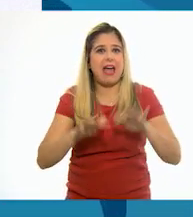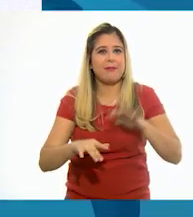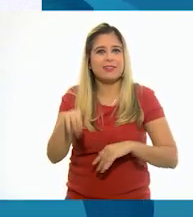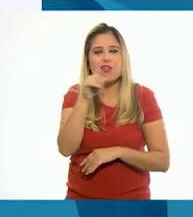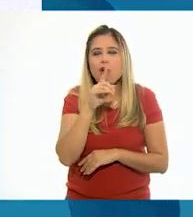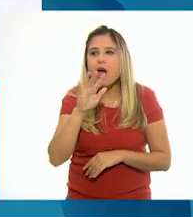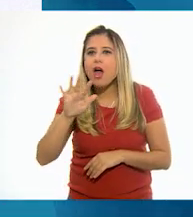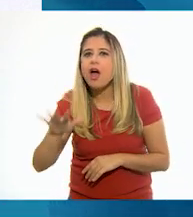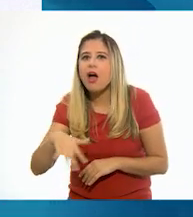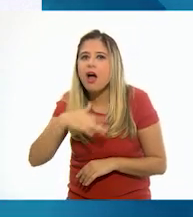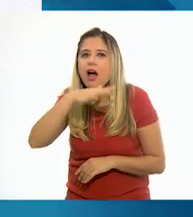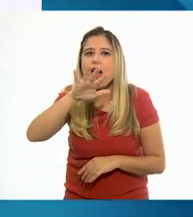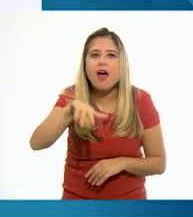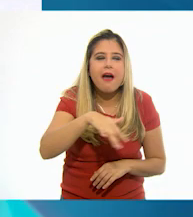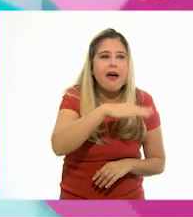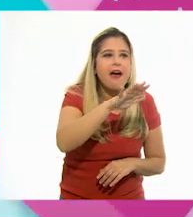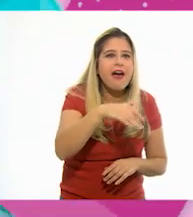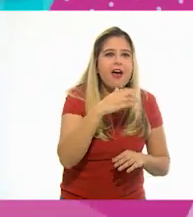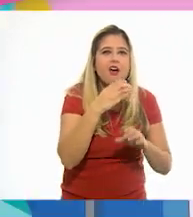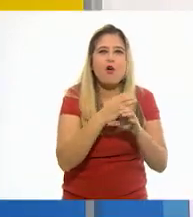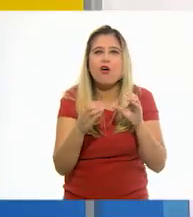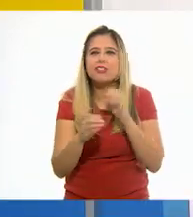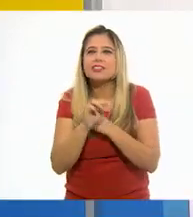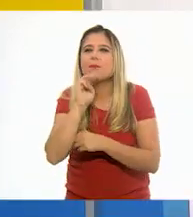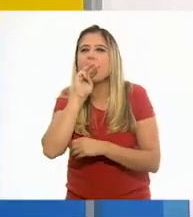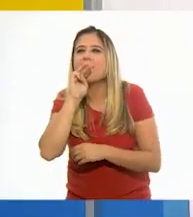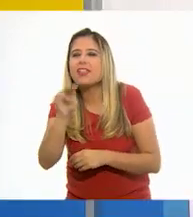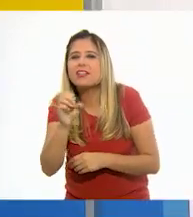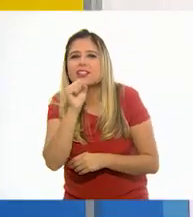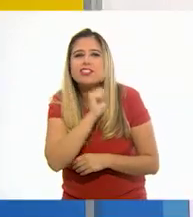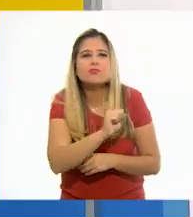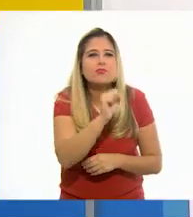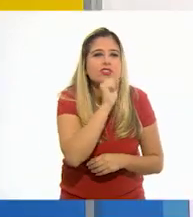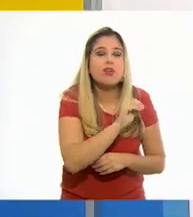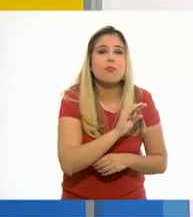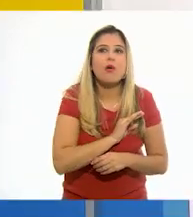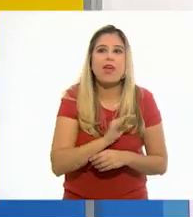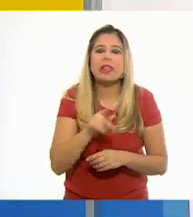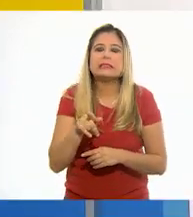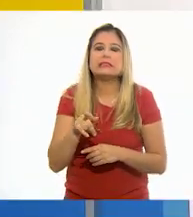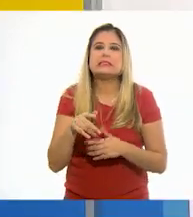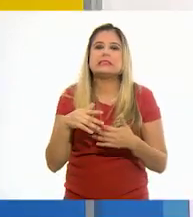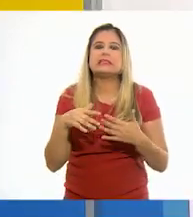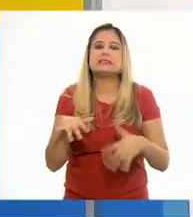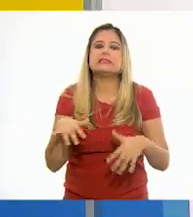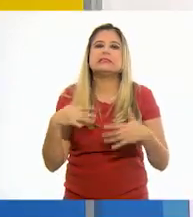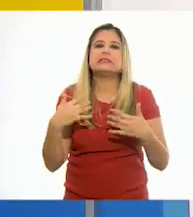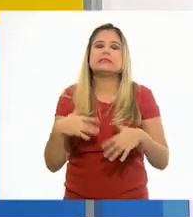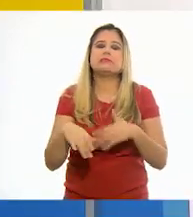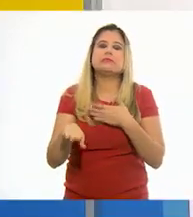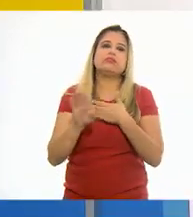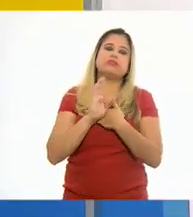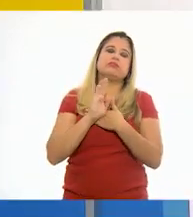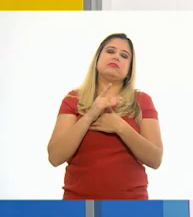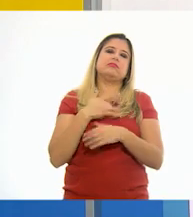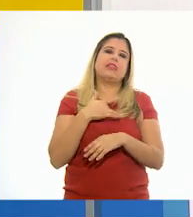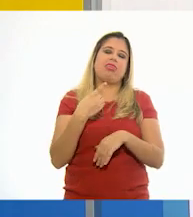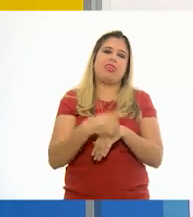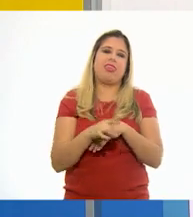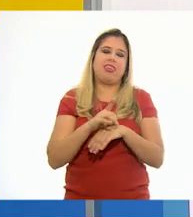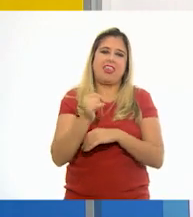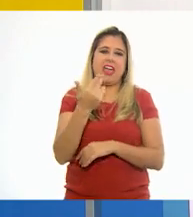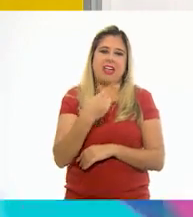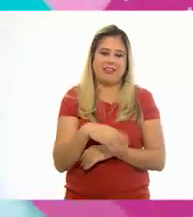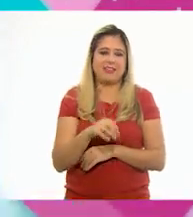estar buscando ciertas cosas o información, podemos enterarnos de algo que nos puede hacer daño. Y vamos con el siguiente refrán.